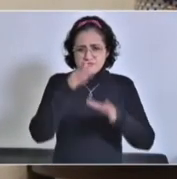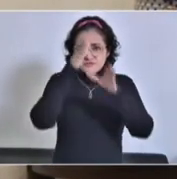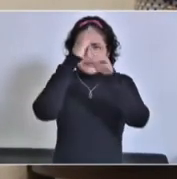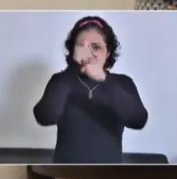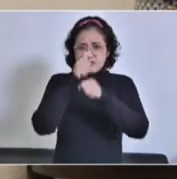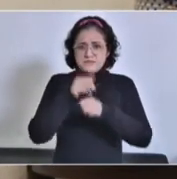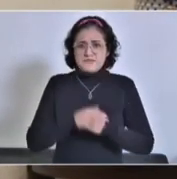Gracias.